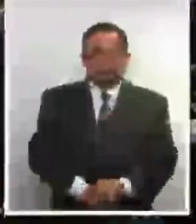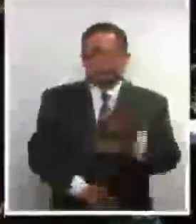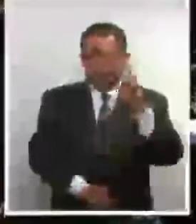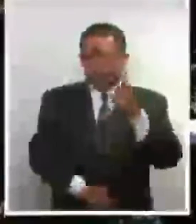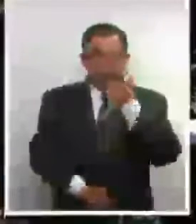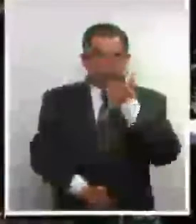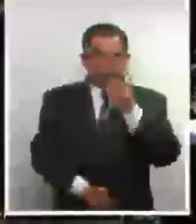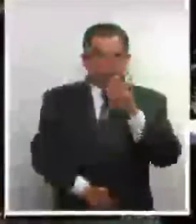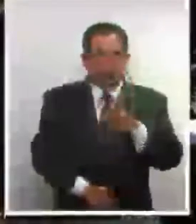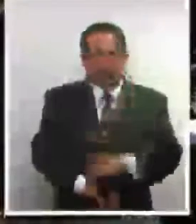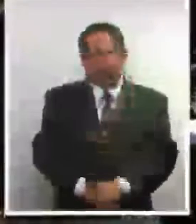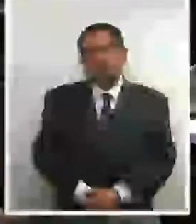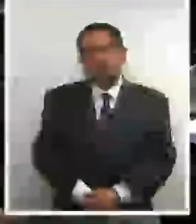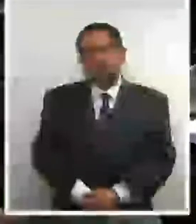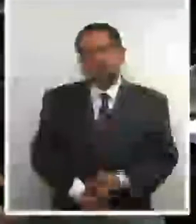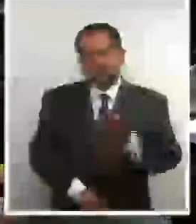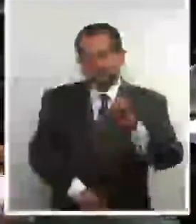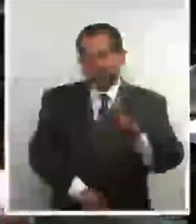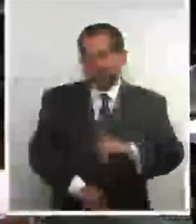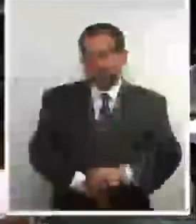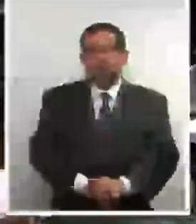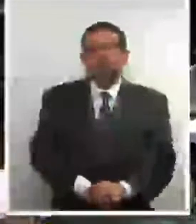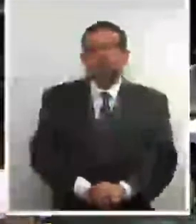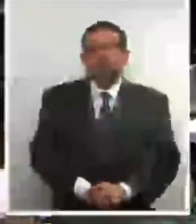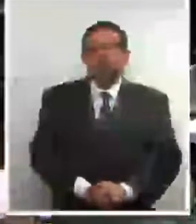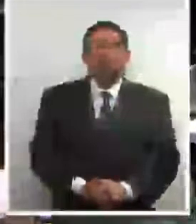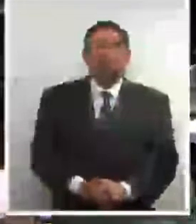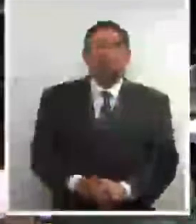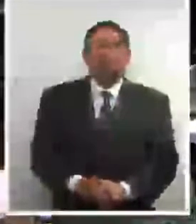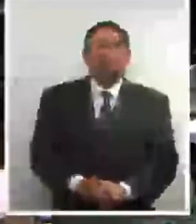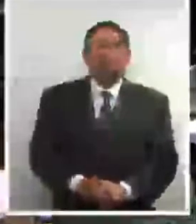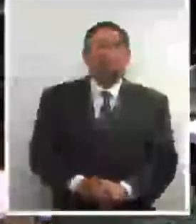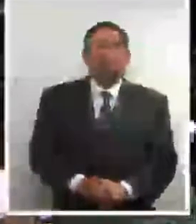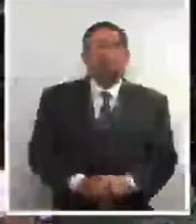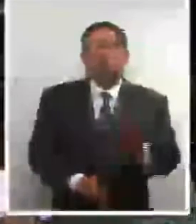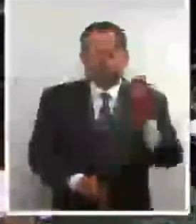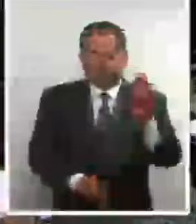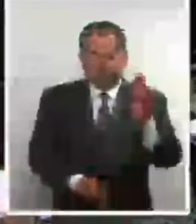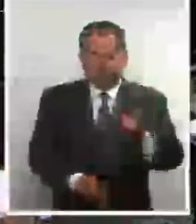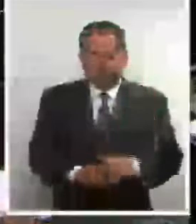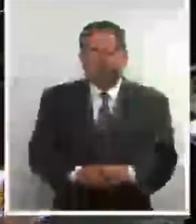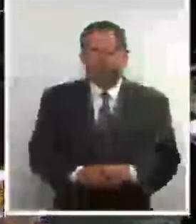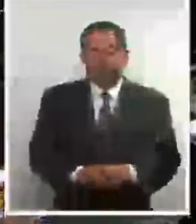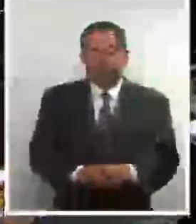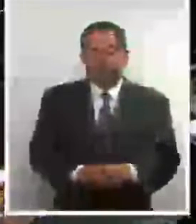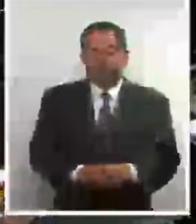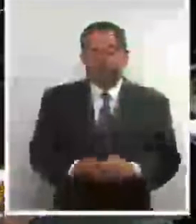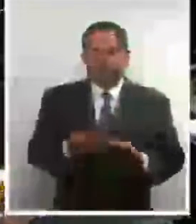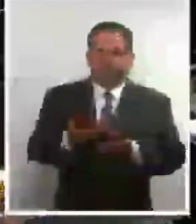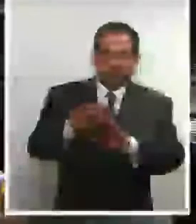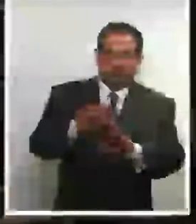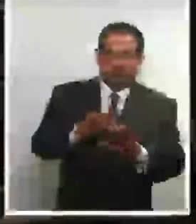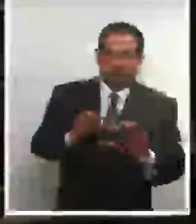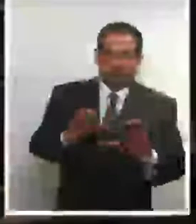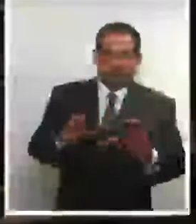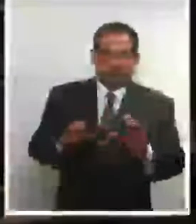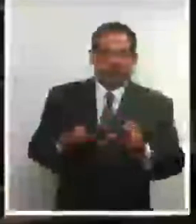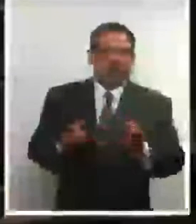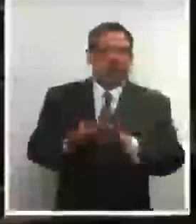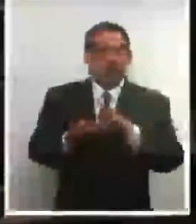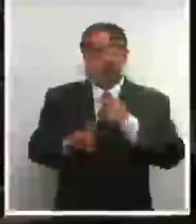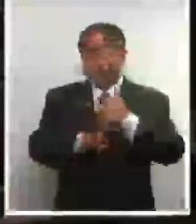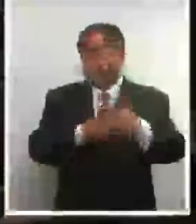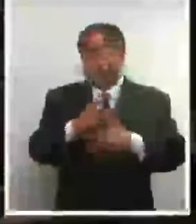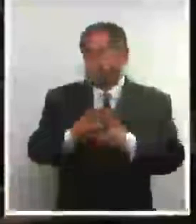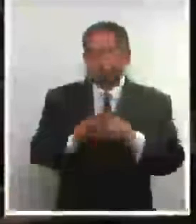3, del numeral 3. Sí, presidente. Inciso B, la prevención y contención de las